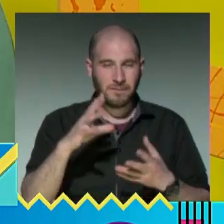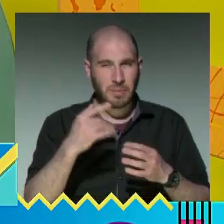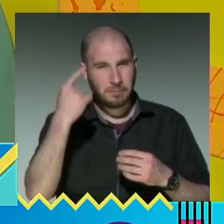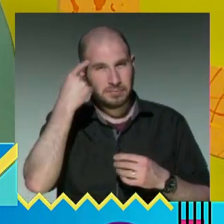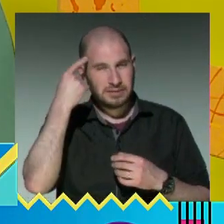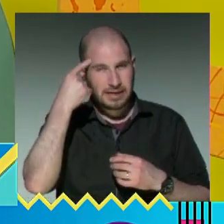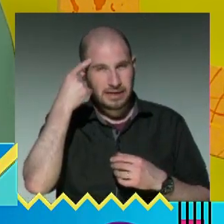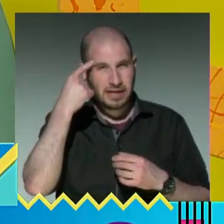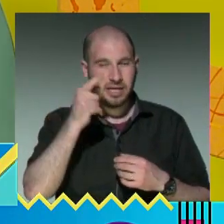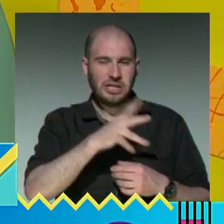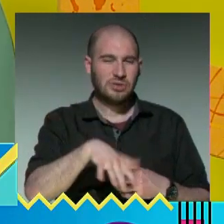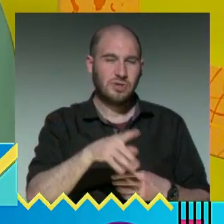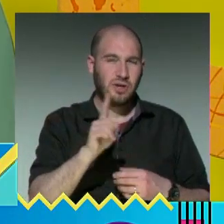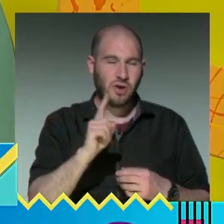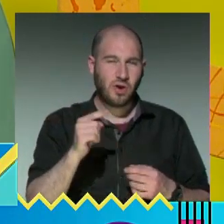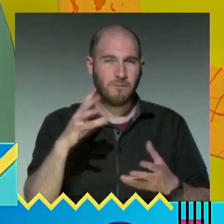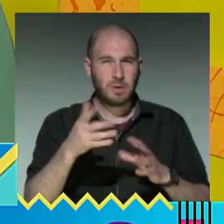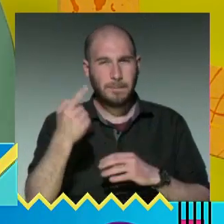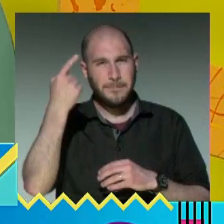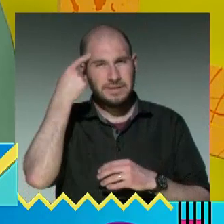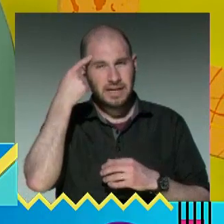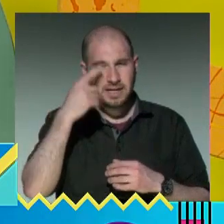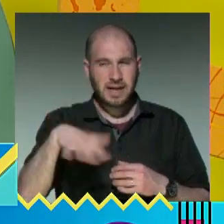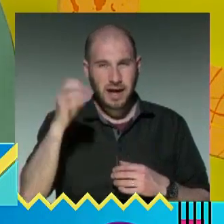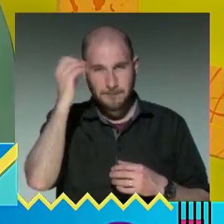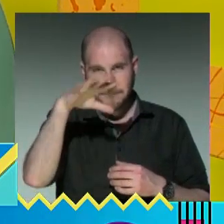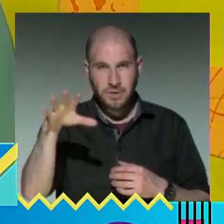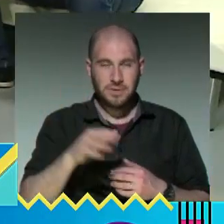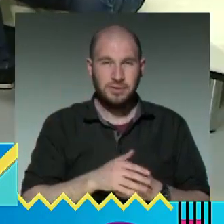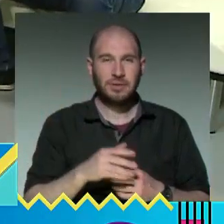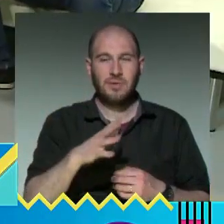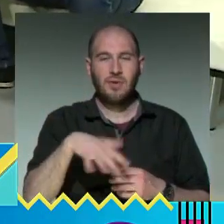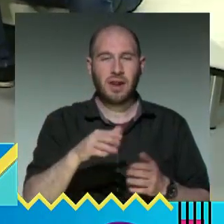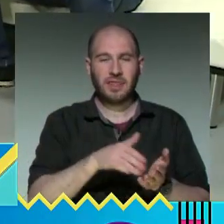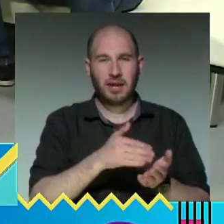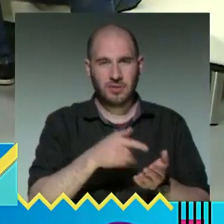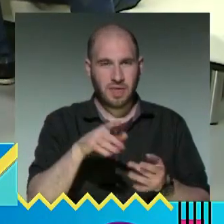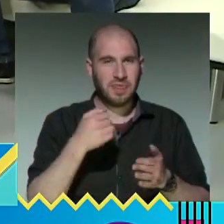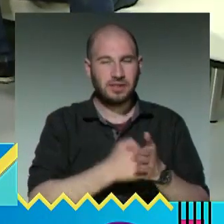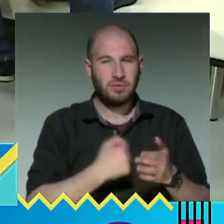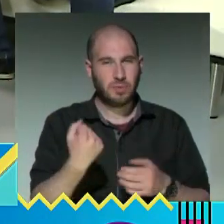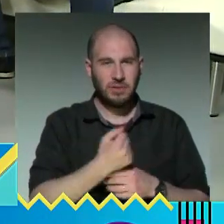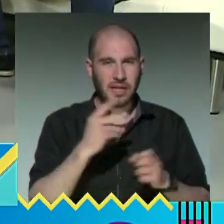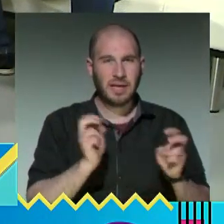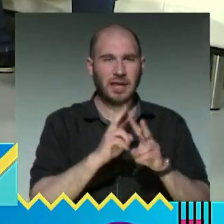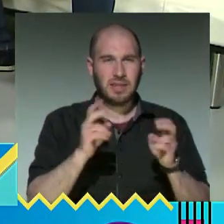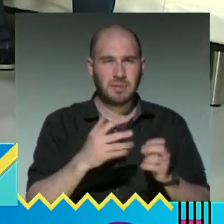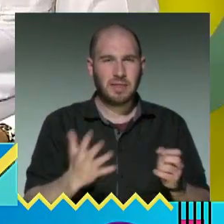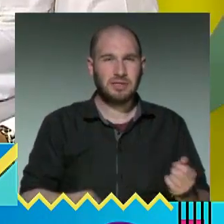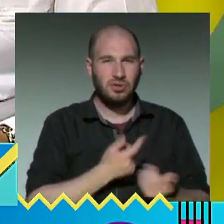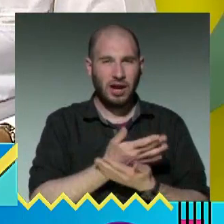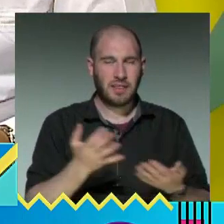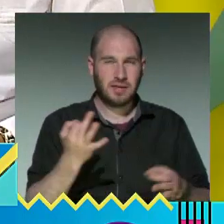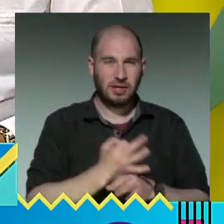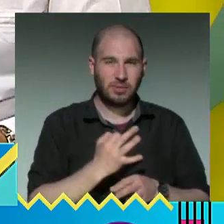no de la ciudad, sino desde la lógica del campo. Claro, desde el territorio. Ese es un desafío muy grande para lo que tiene que ver con Dirección General de